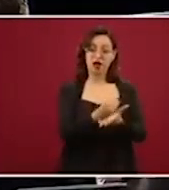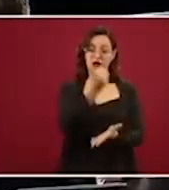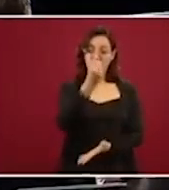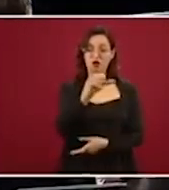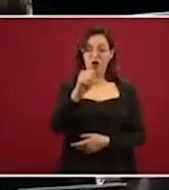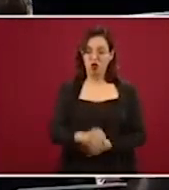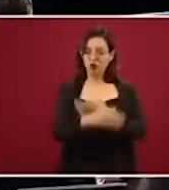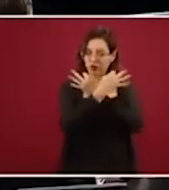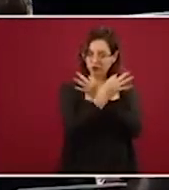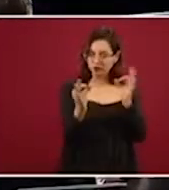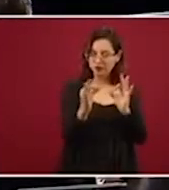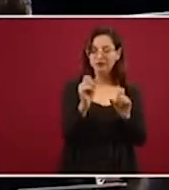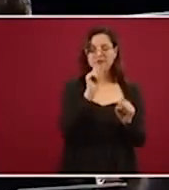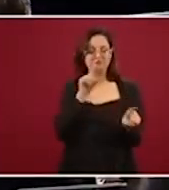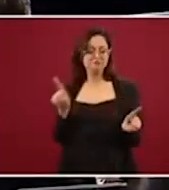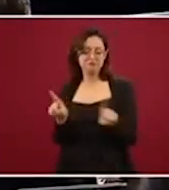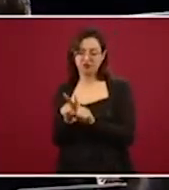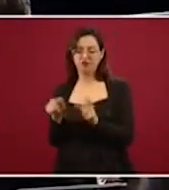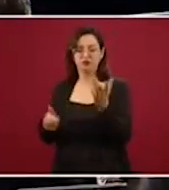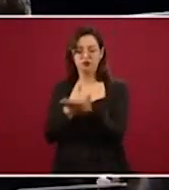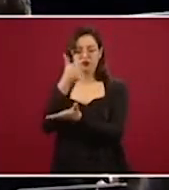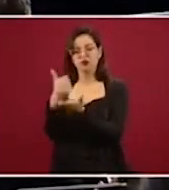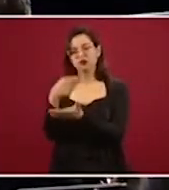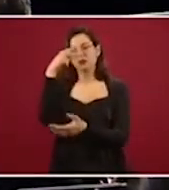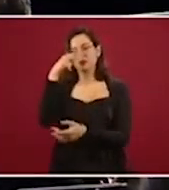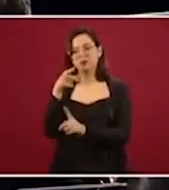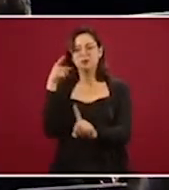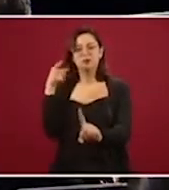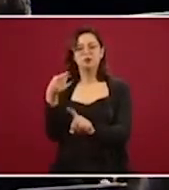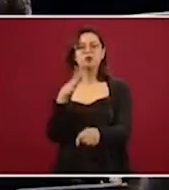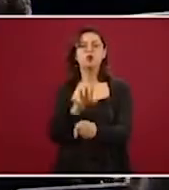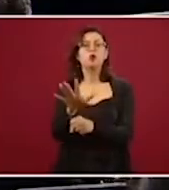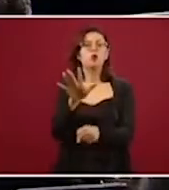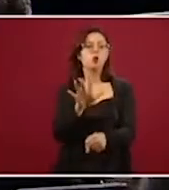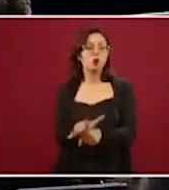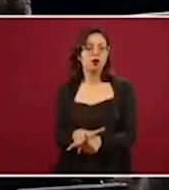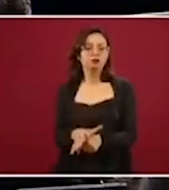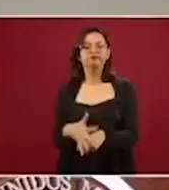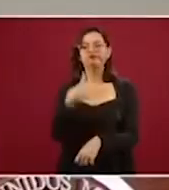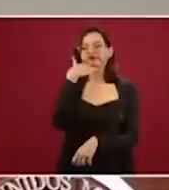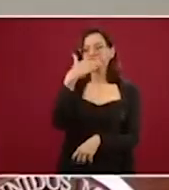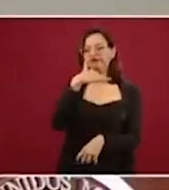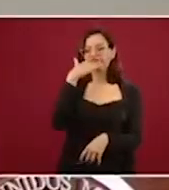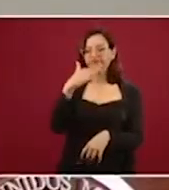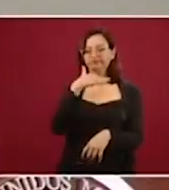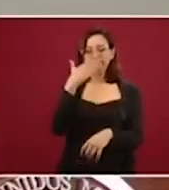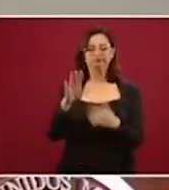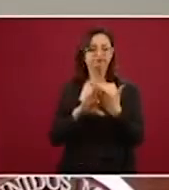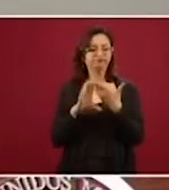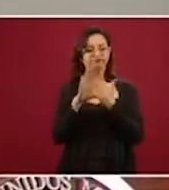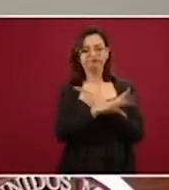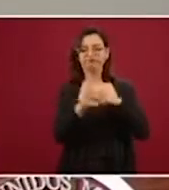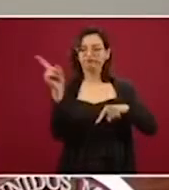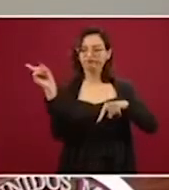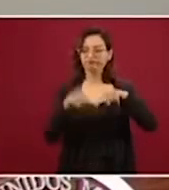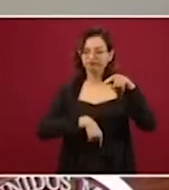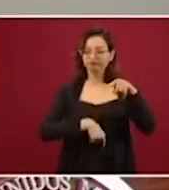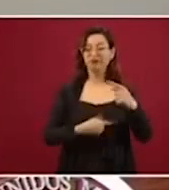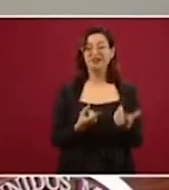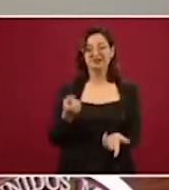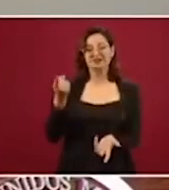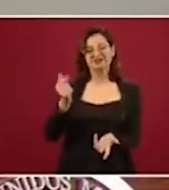hoy. Los objetivos son erradicar la corrupción, acabar con la corrupción que tiene que ver con las